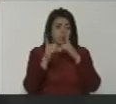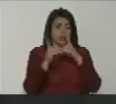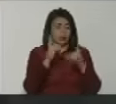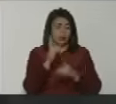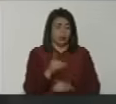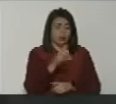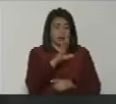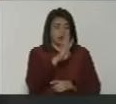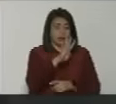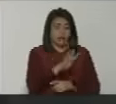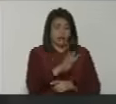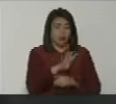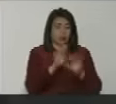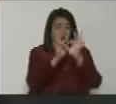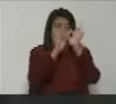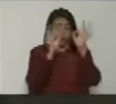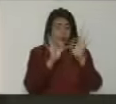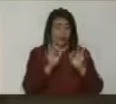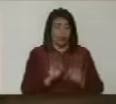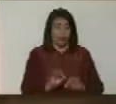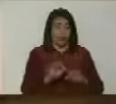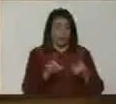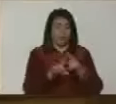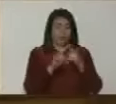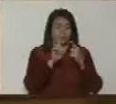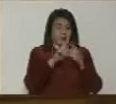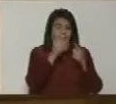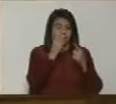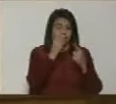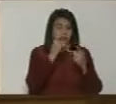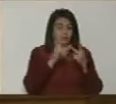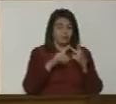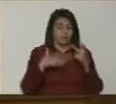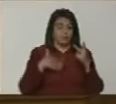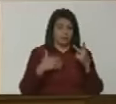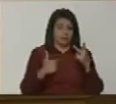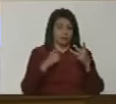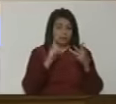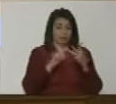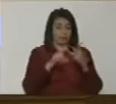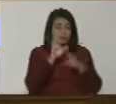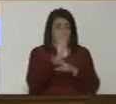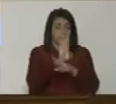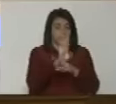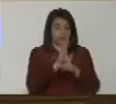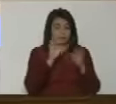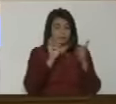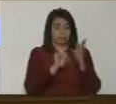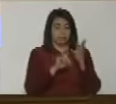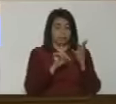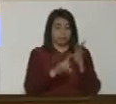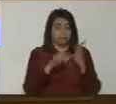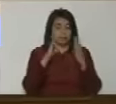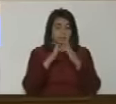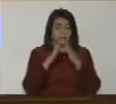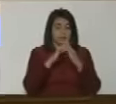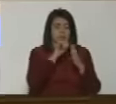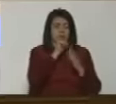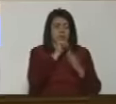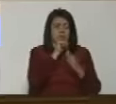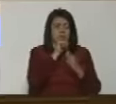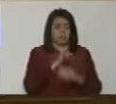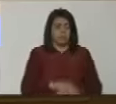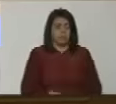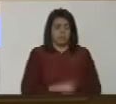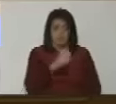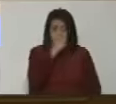sus cuatro vértices: alimentación, salud, protección social, casa de abuelos y